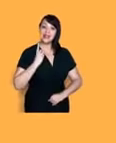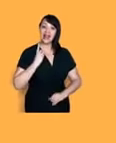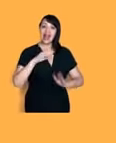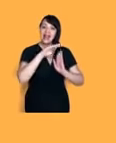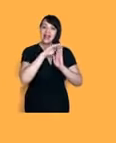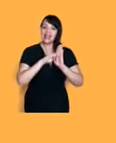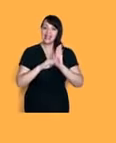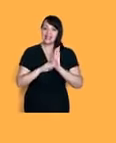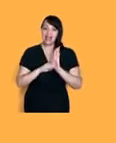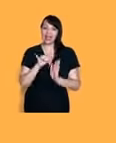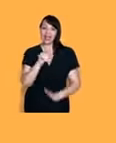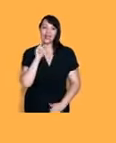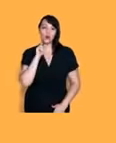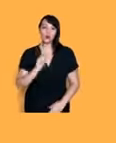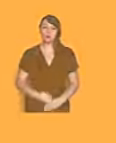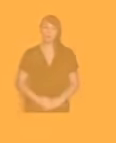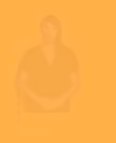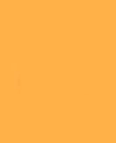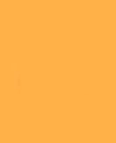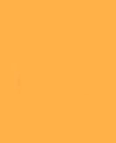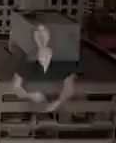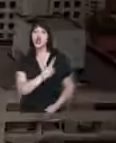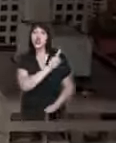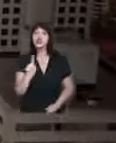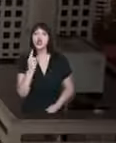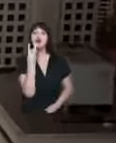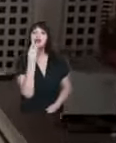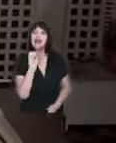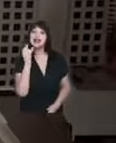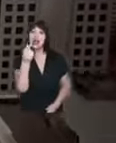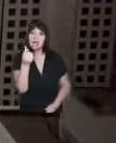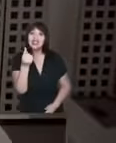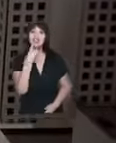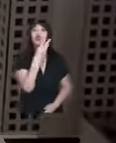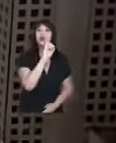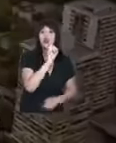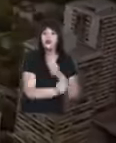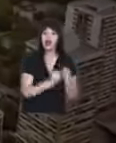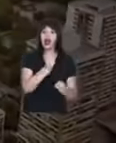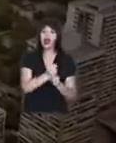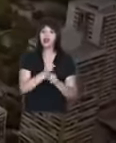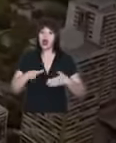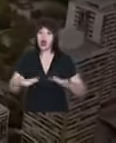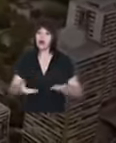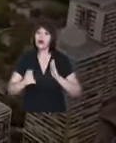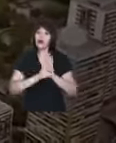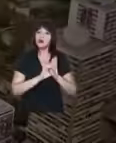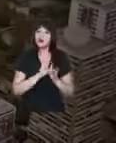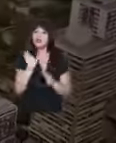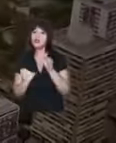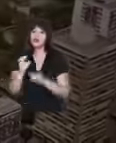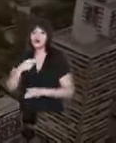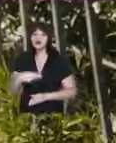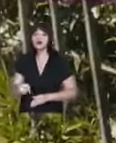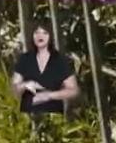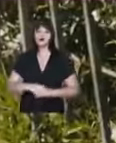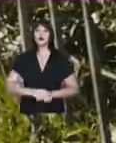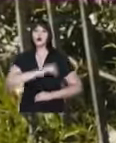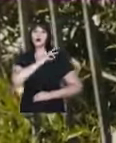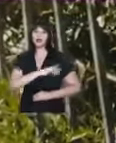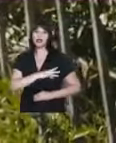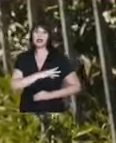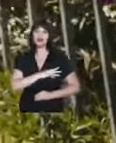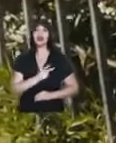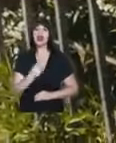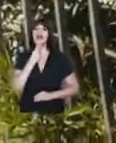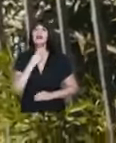Apruebo dignidad, lista YQ. No son 30 pesos, son 30 años. Ahora la Constitución será de la gente. Por